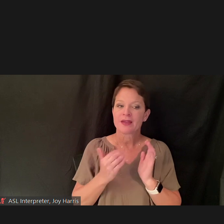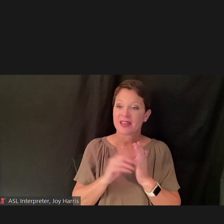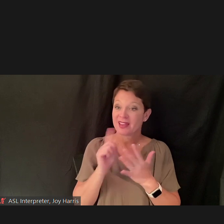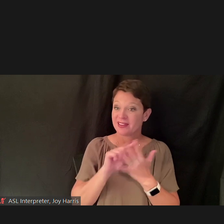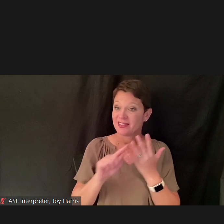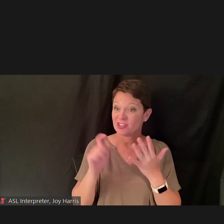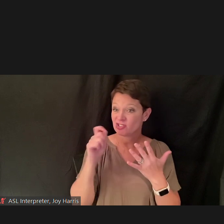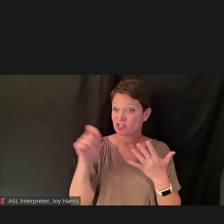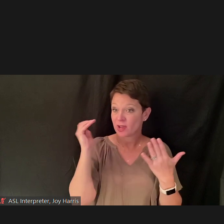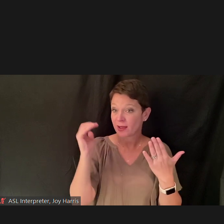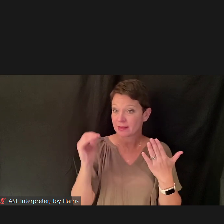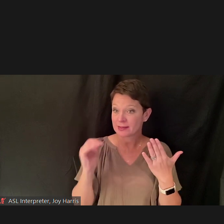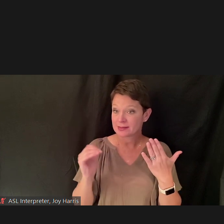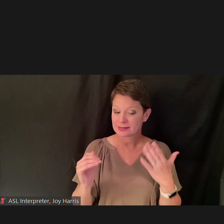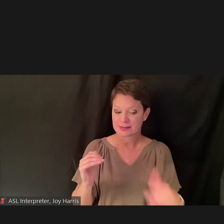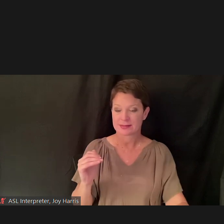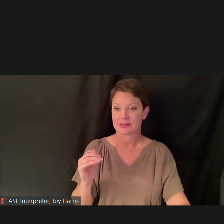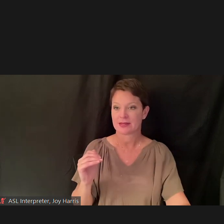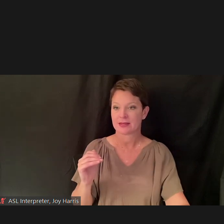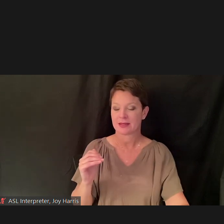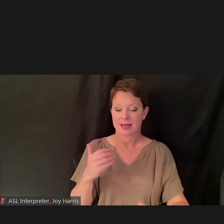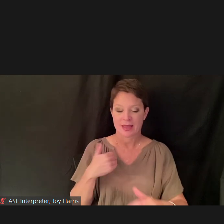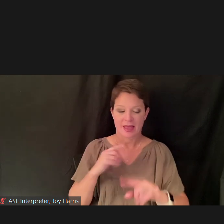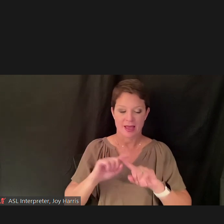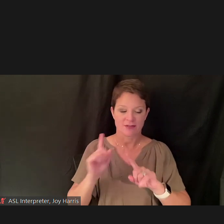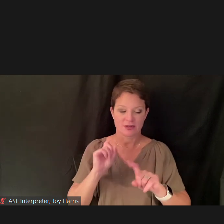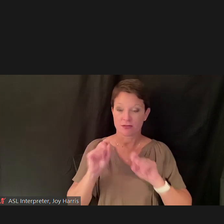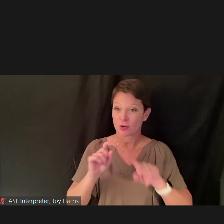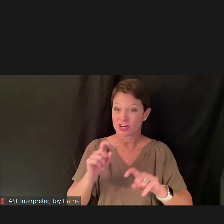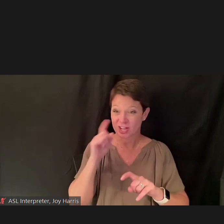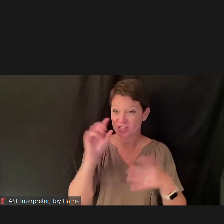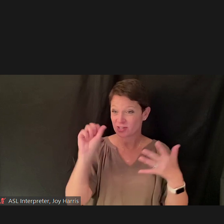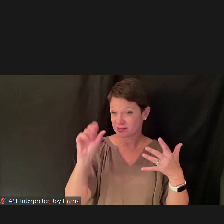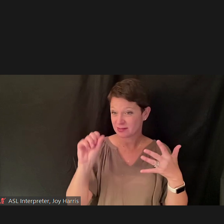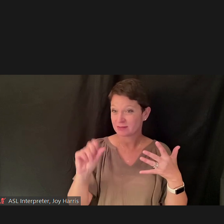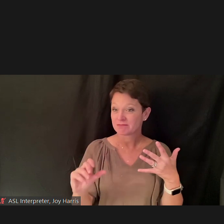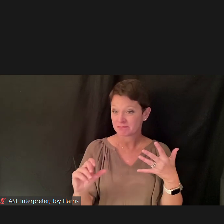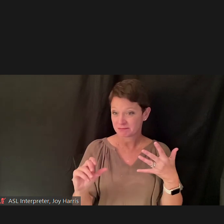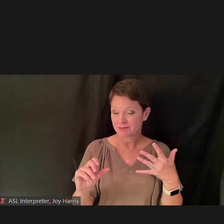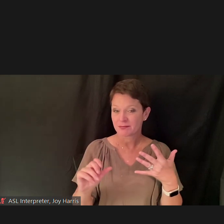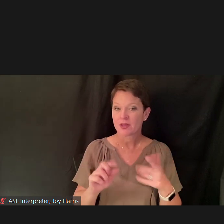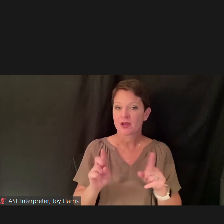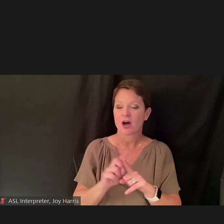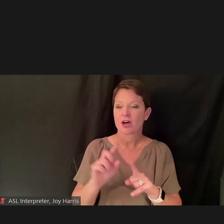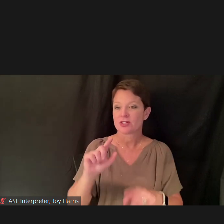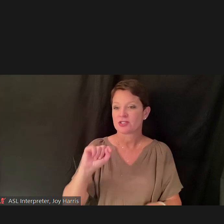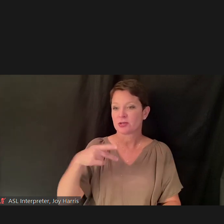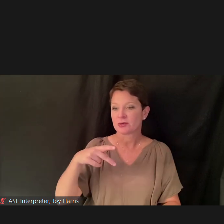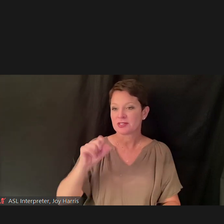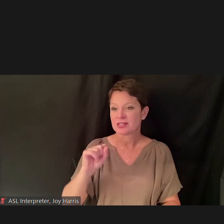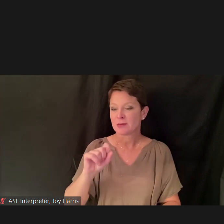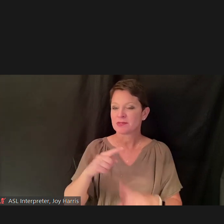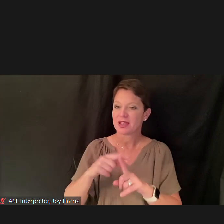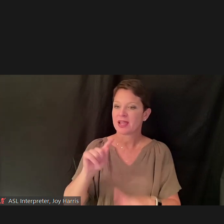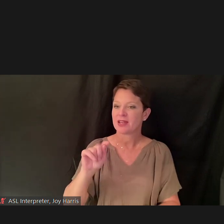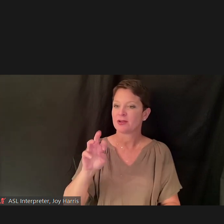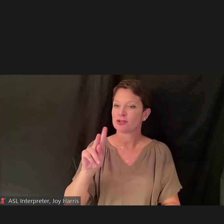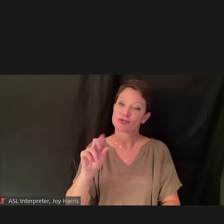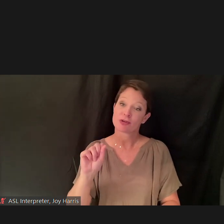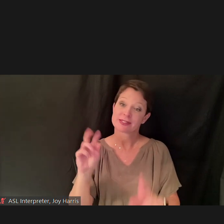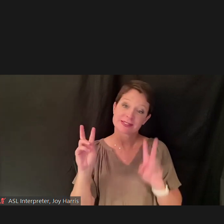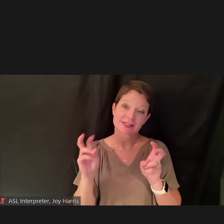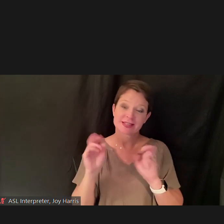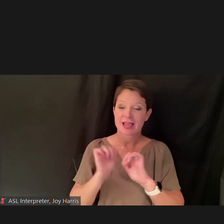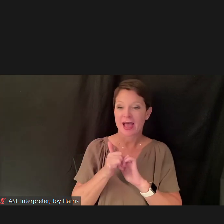para un clima caliente? Estas listas tienen todas las preguntas que le acabo de